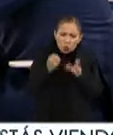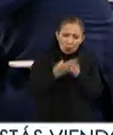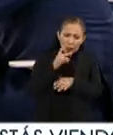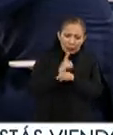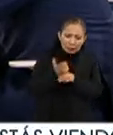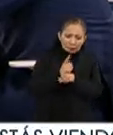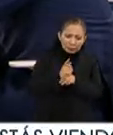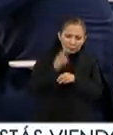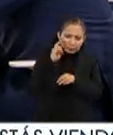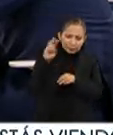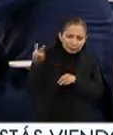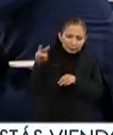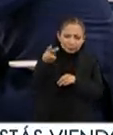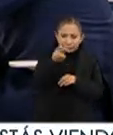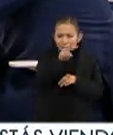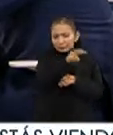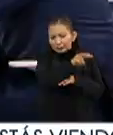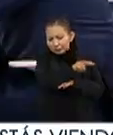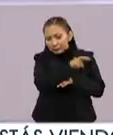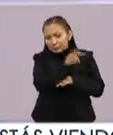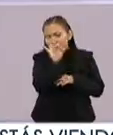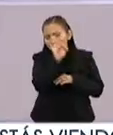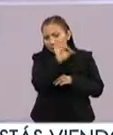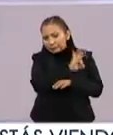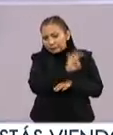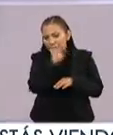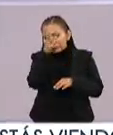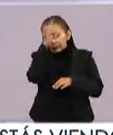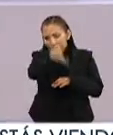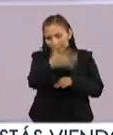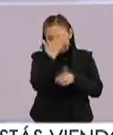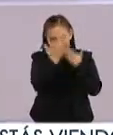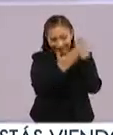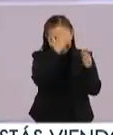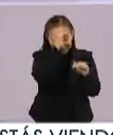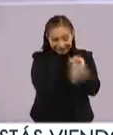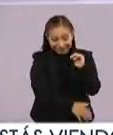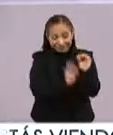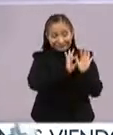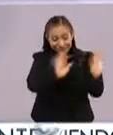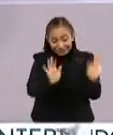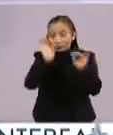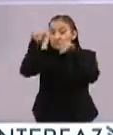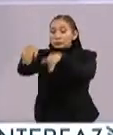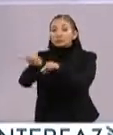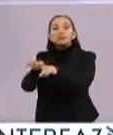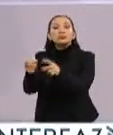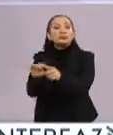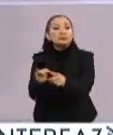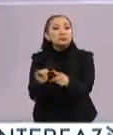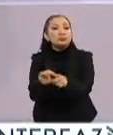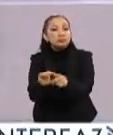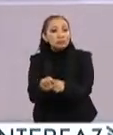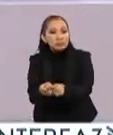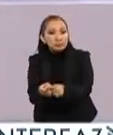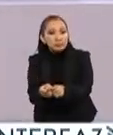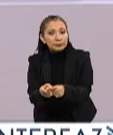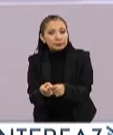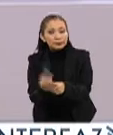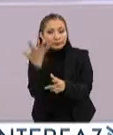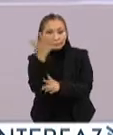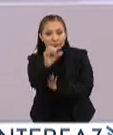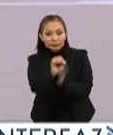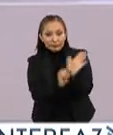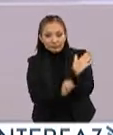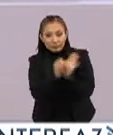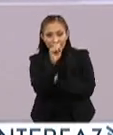también obviamente observan la posibilidad del mercado laboral, ¿no? Si hay o no hay opciones cuando concluyan durante 10